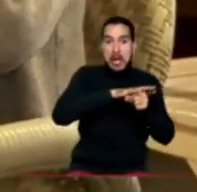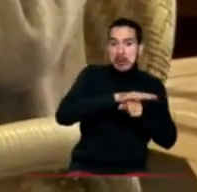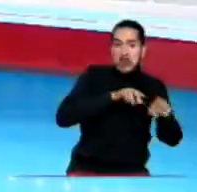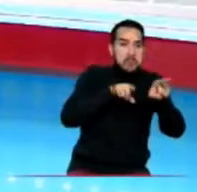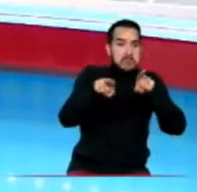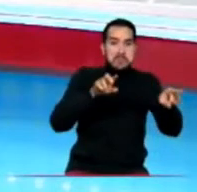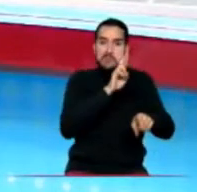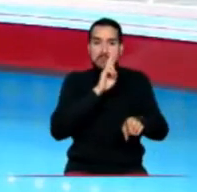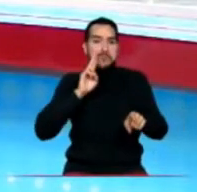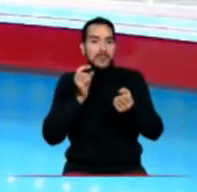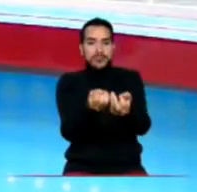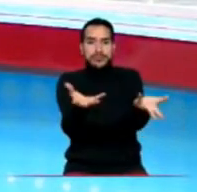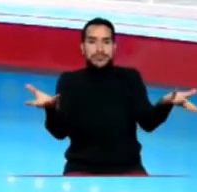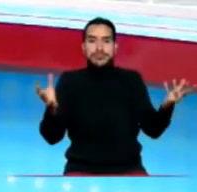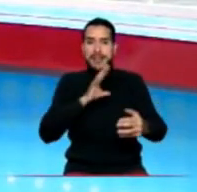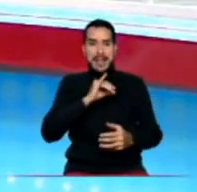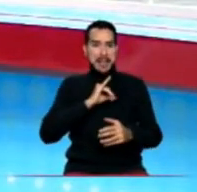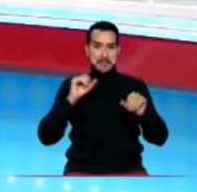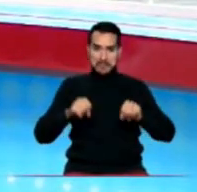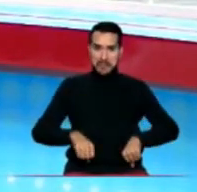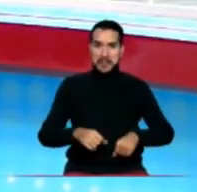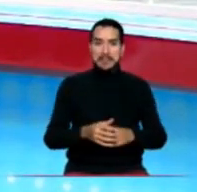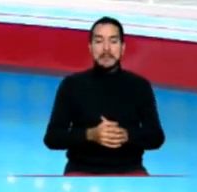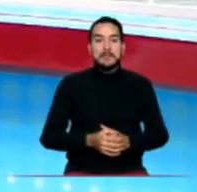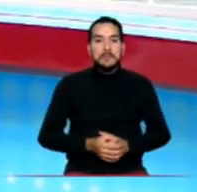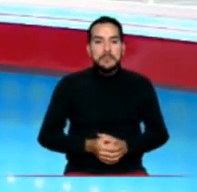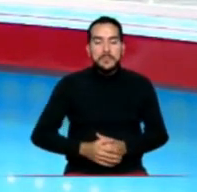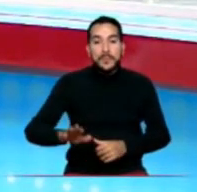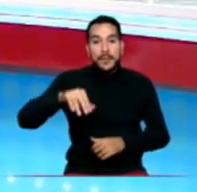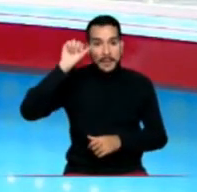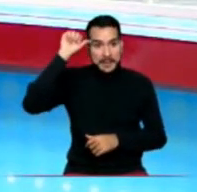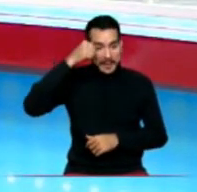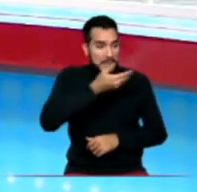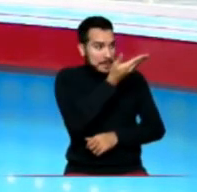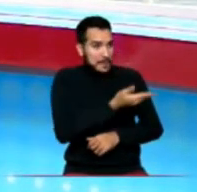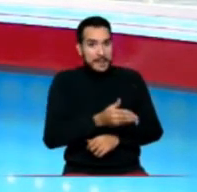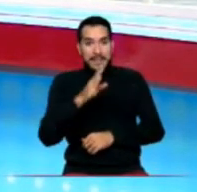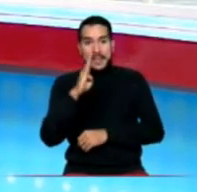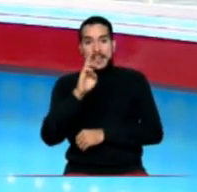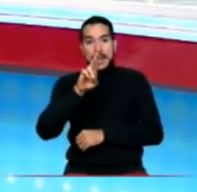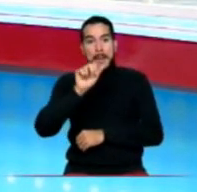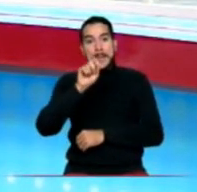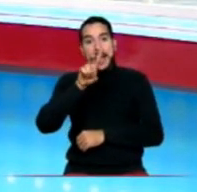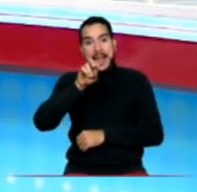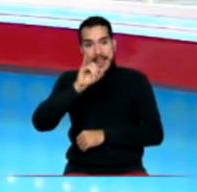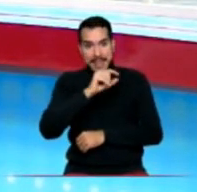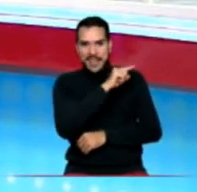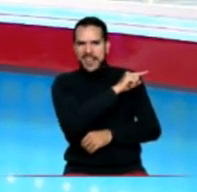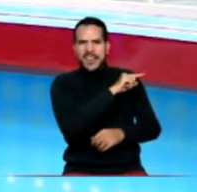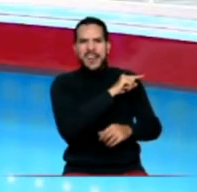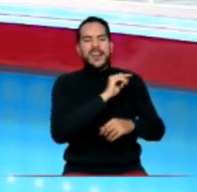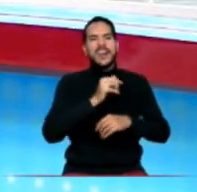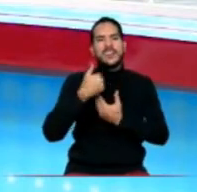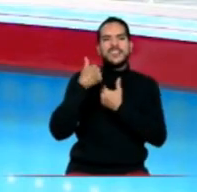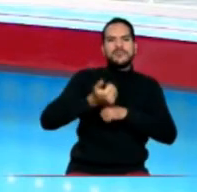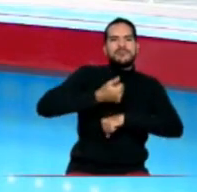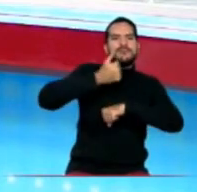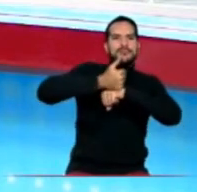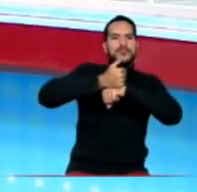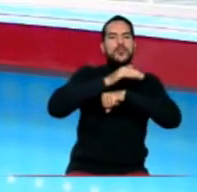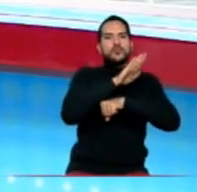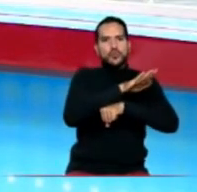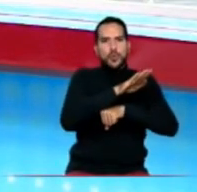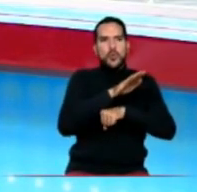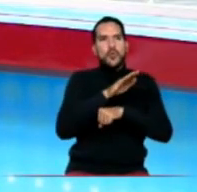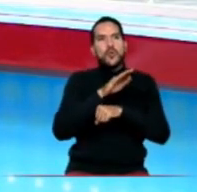gastronómicas. Te recordamos que estamos con Brani Prado, director ejecutivo de Acodres Pacífico. Director, a propósito de este tema,